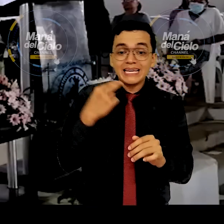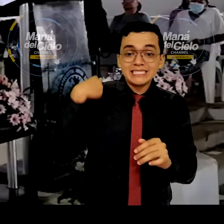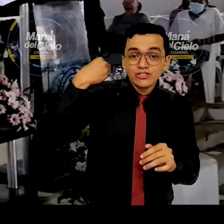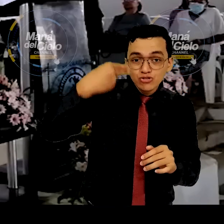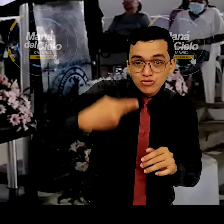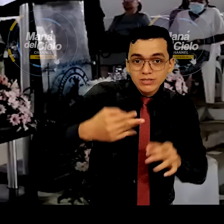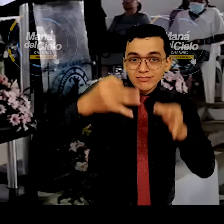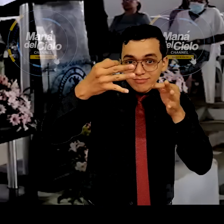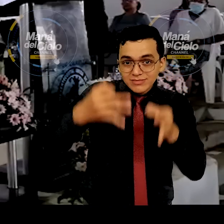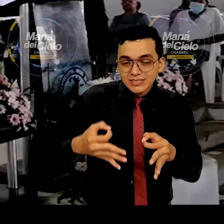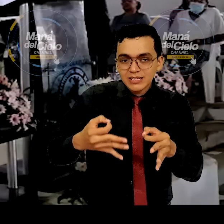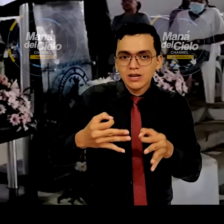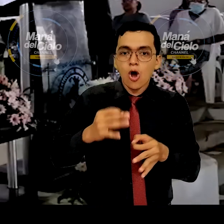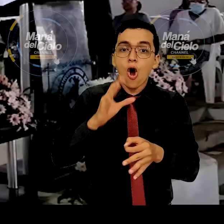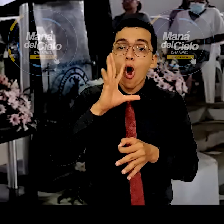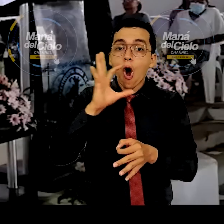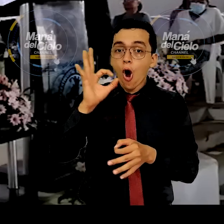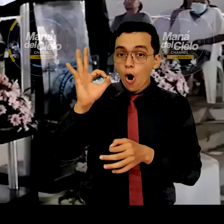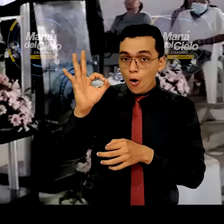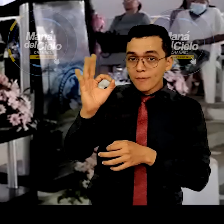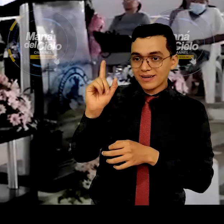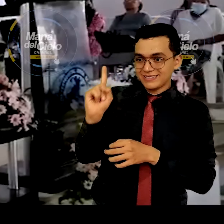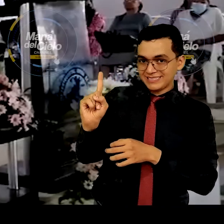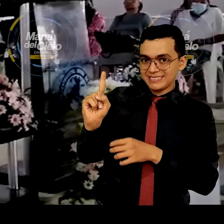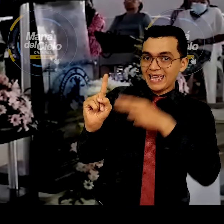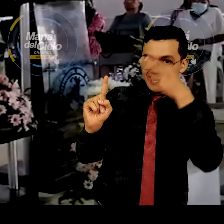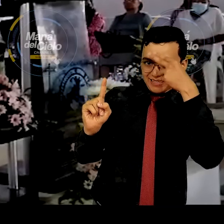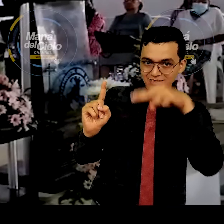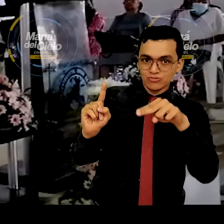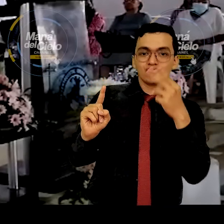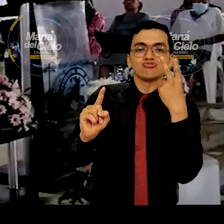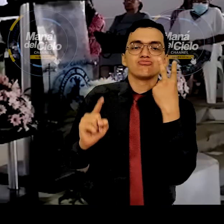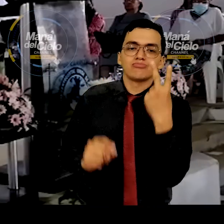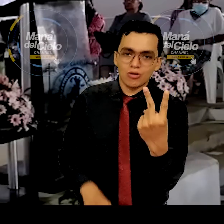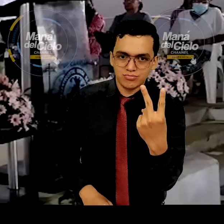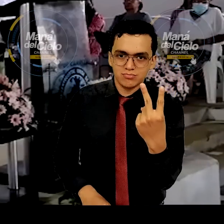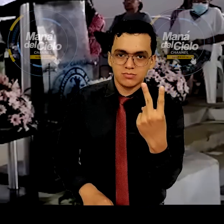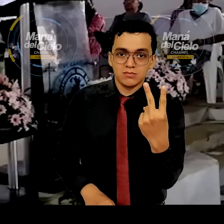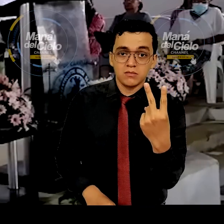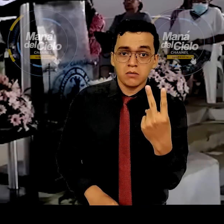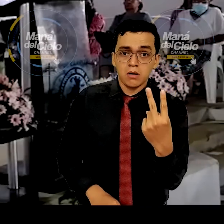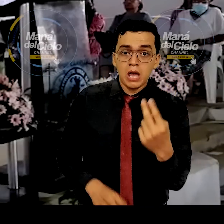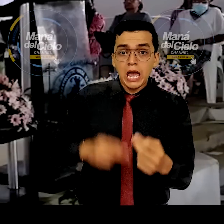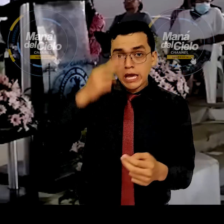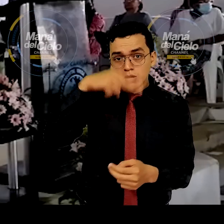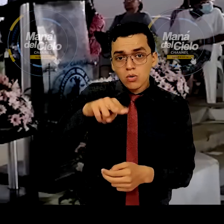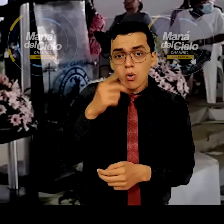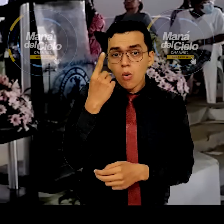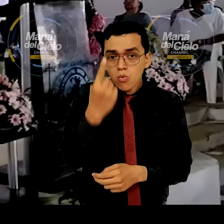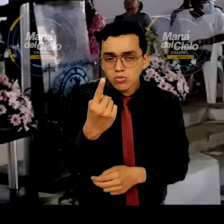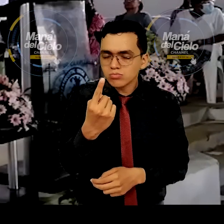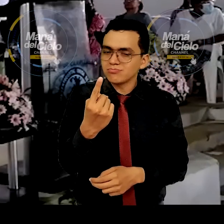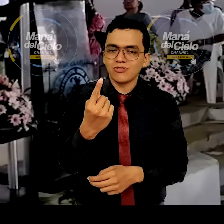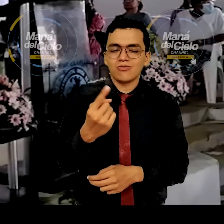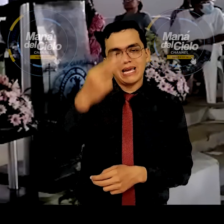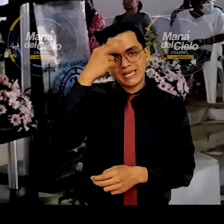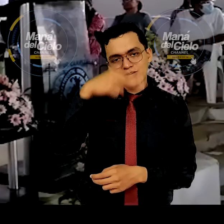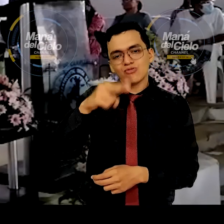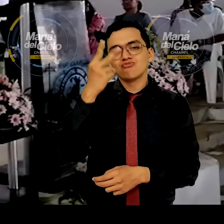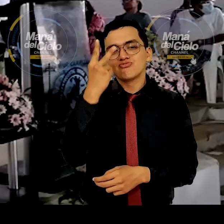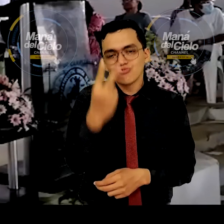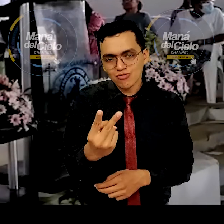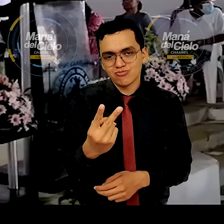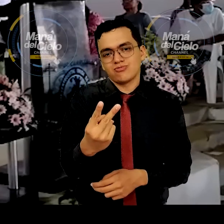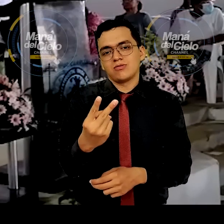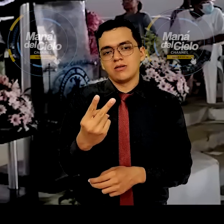Tenía dos. Y está hablando de los dos hijos. No solo del uno que se botó la plata, sí